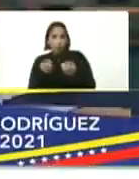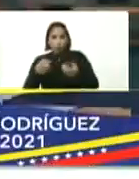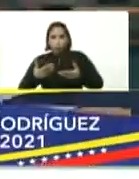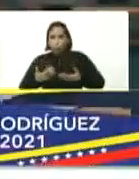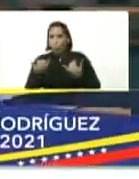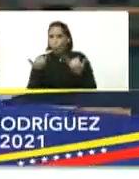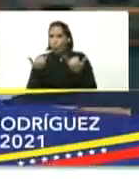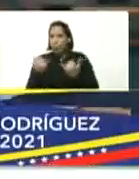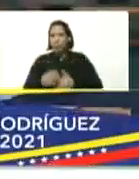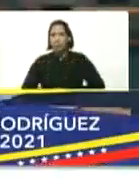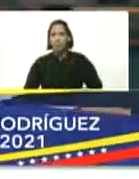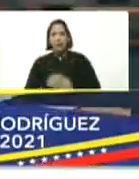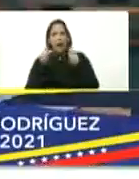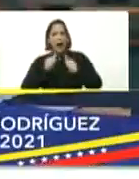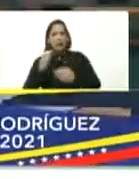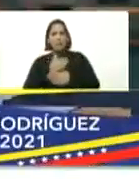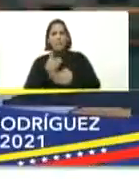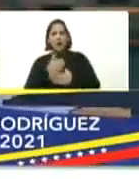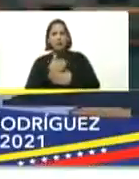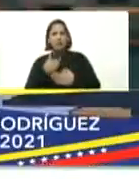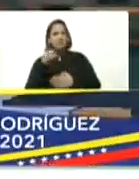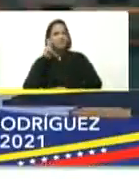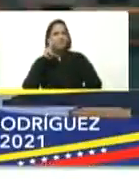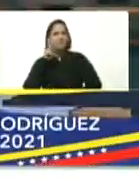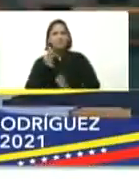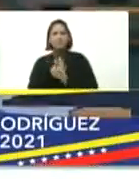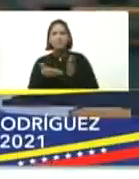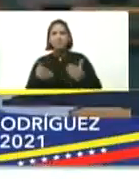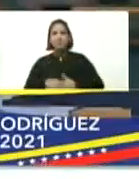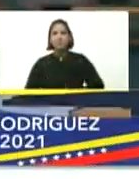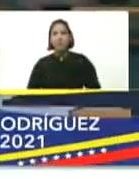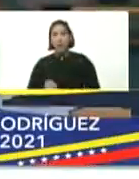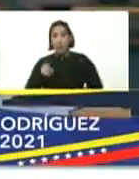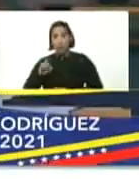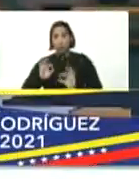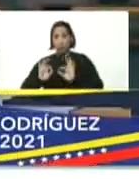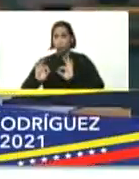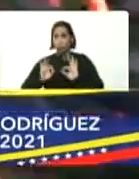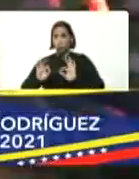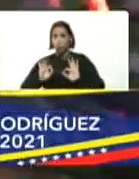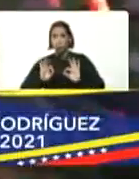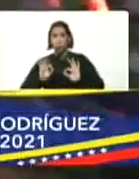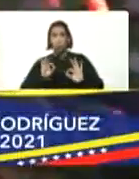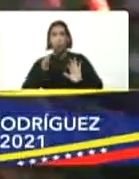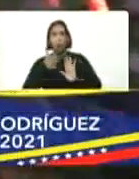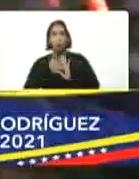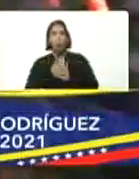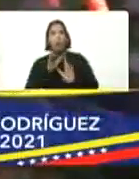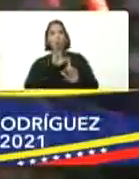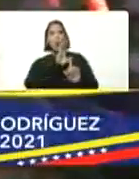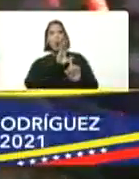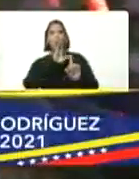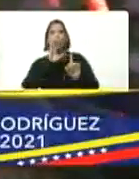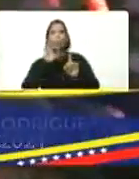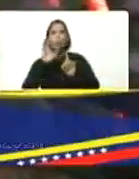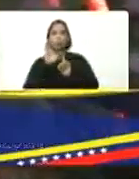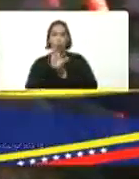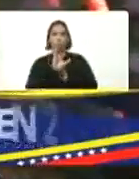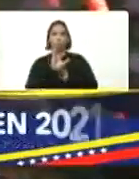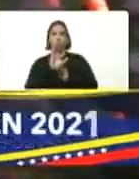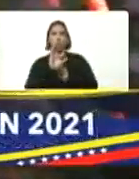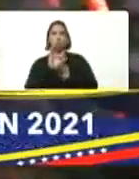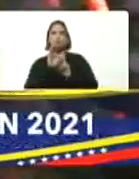recién editada, Arte y Parte, profesor. Son ensayos en líneas generales sobre cultura,